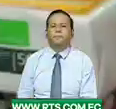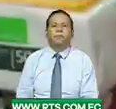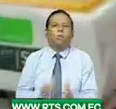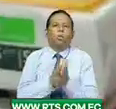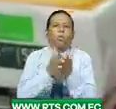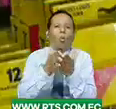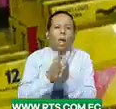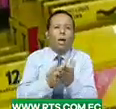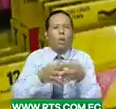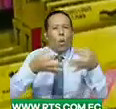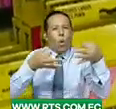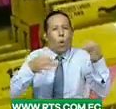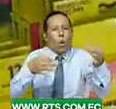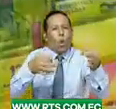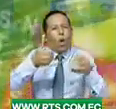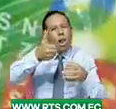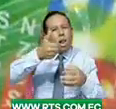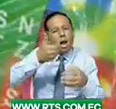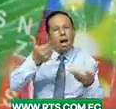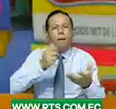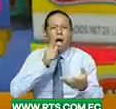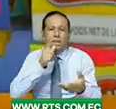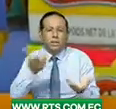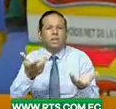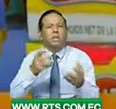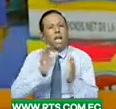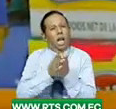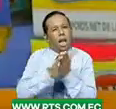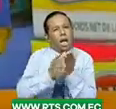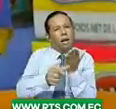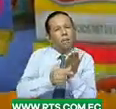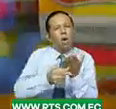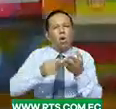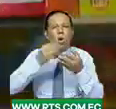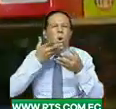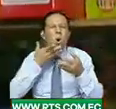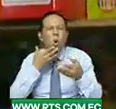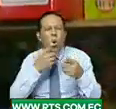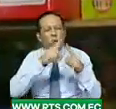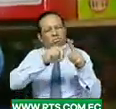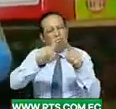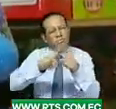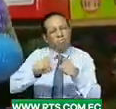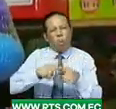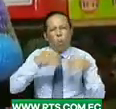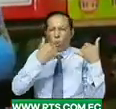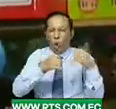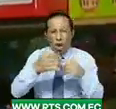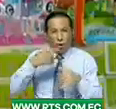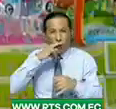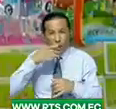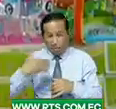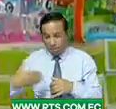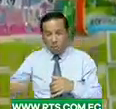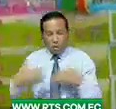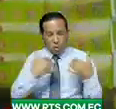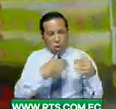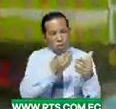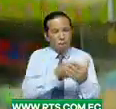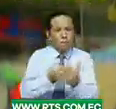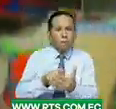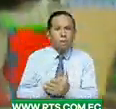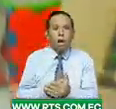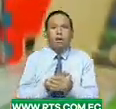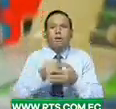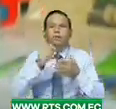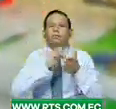Cuadernos, hojas, lápices de colores, libros, plastilina, acuarelas, juegos didácticos para los más pequeños y más son parte